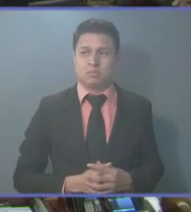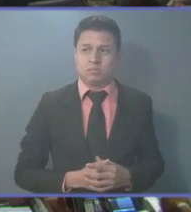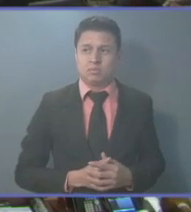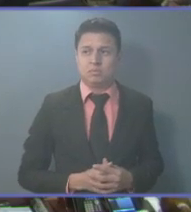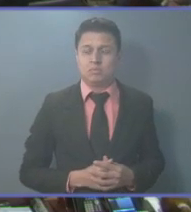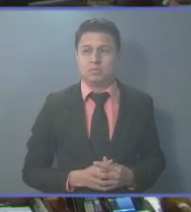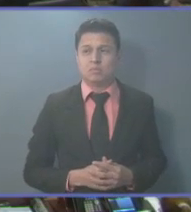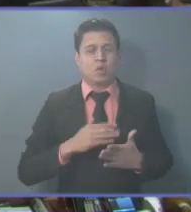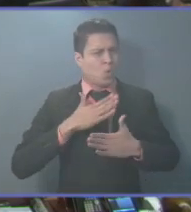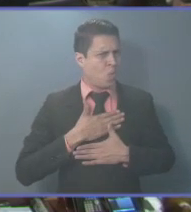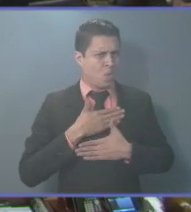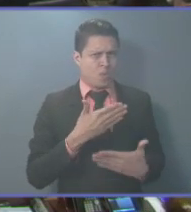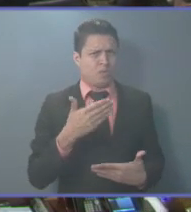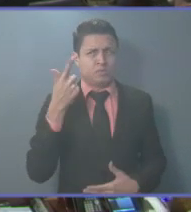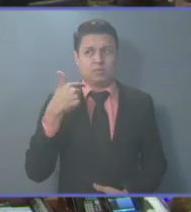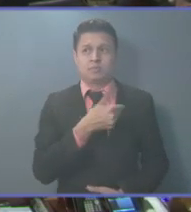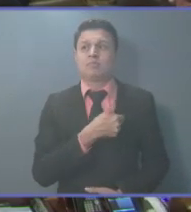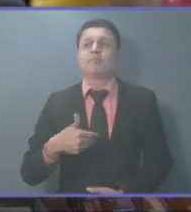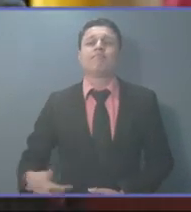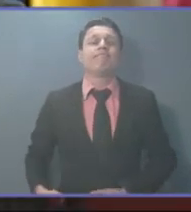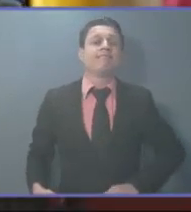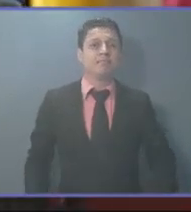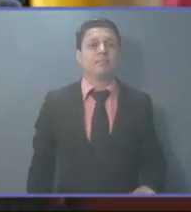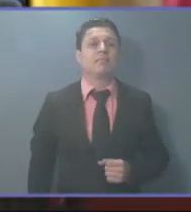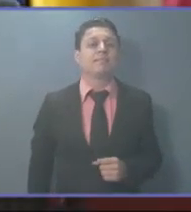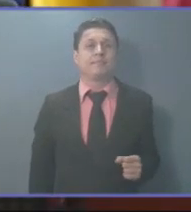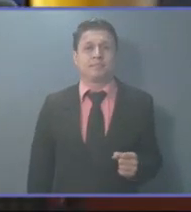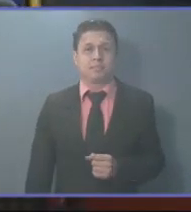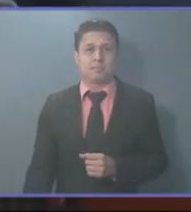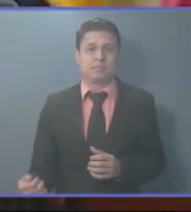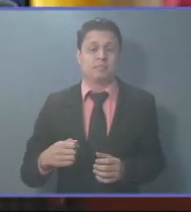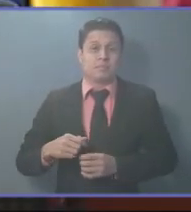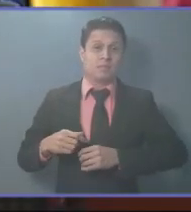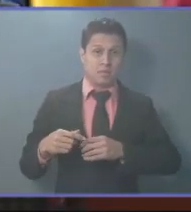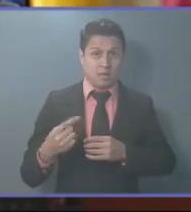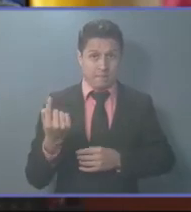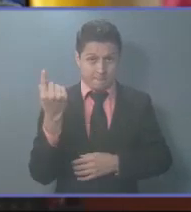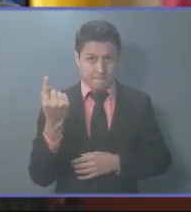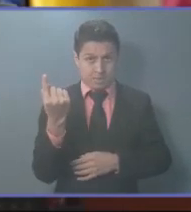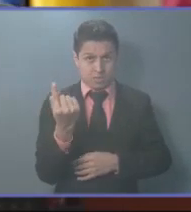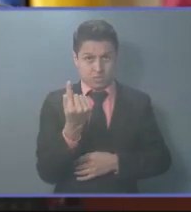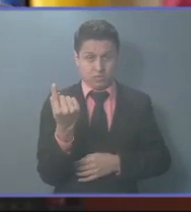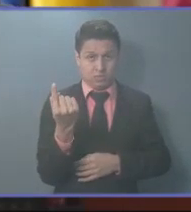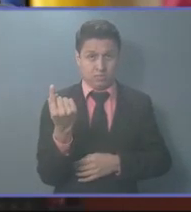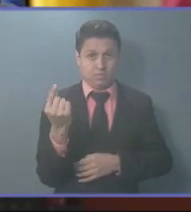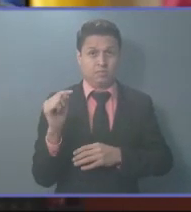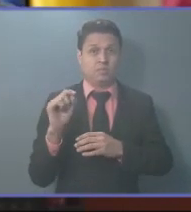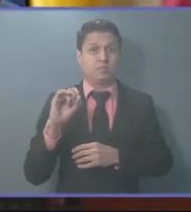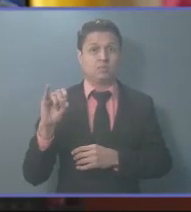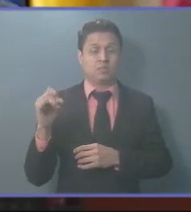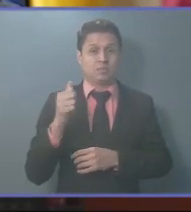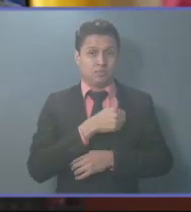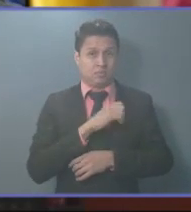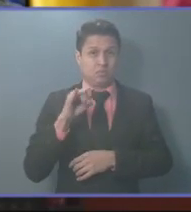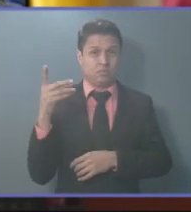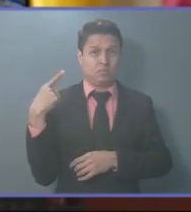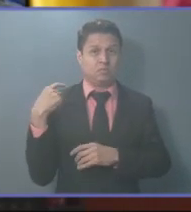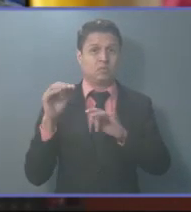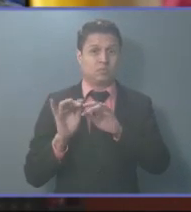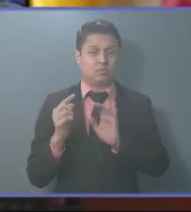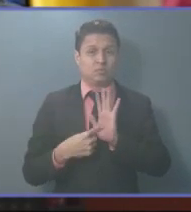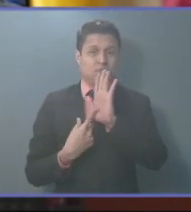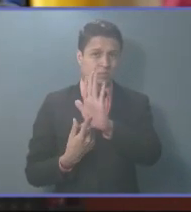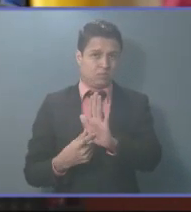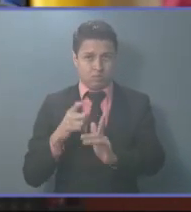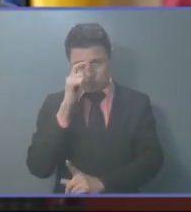o todo gusto señor presidente señores secretarios junta directiva honorable asamblea